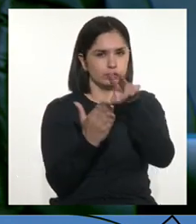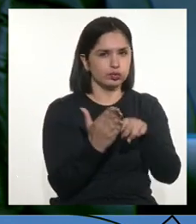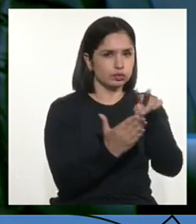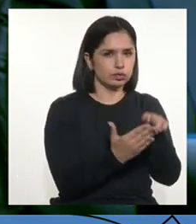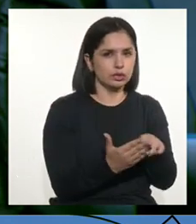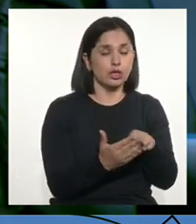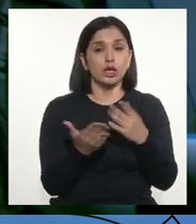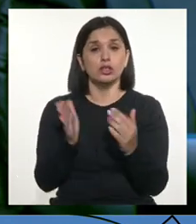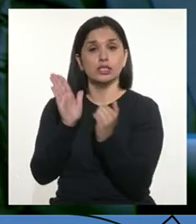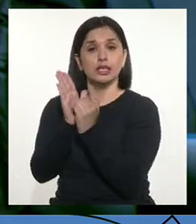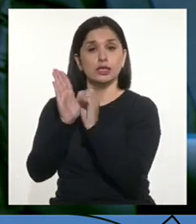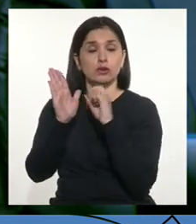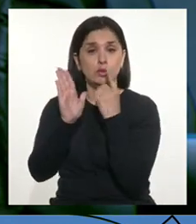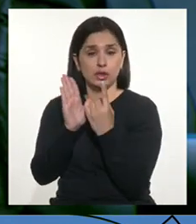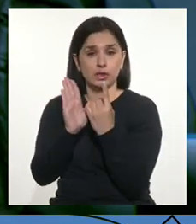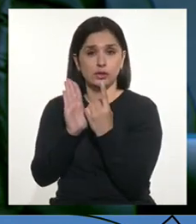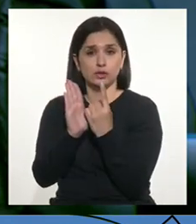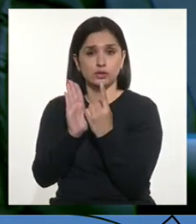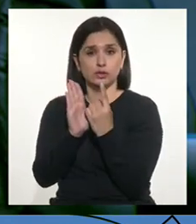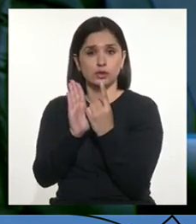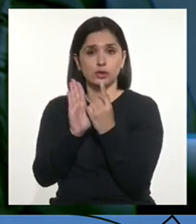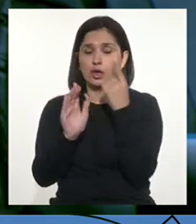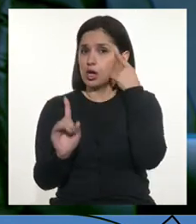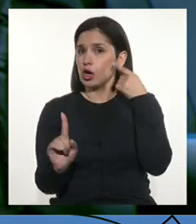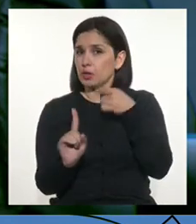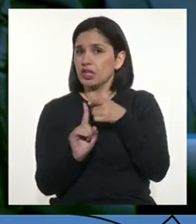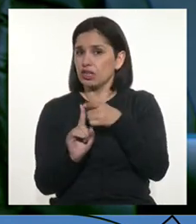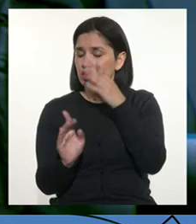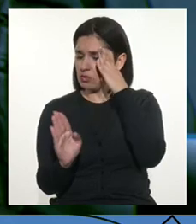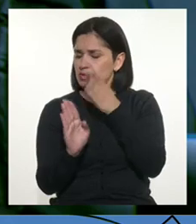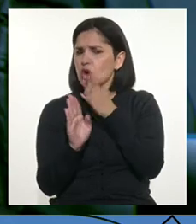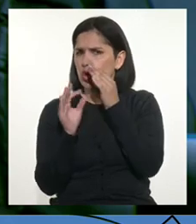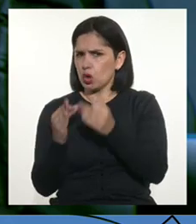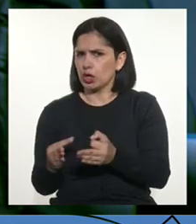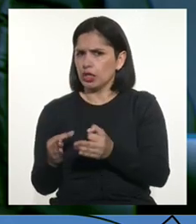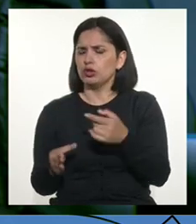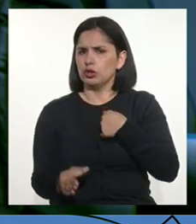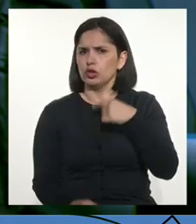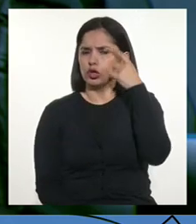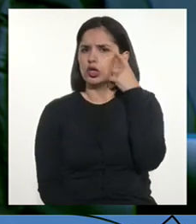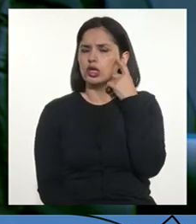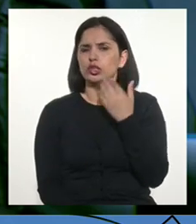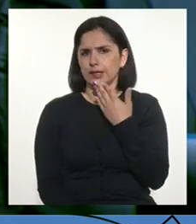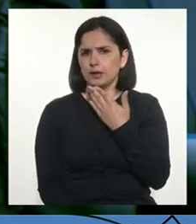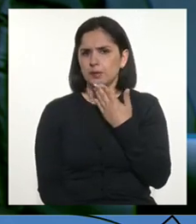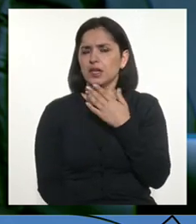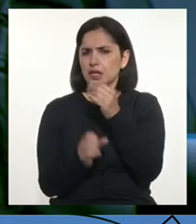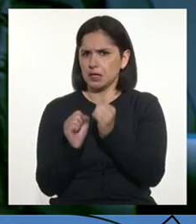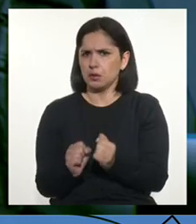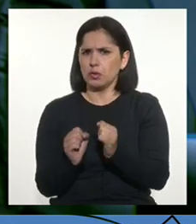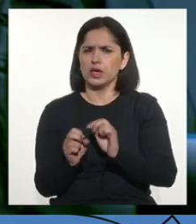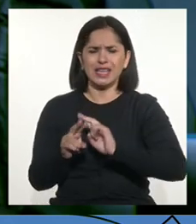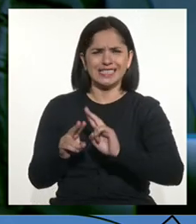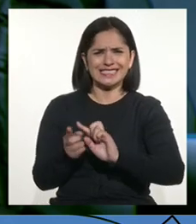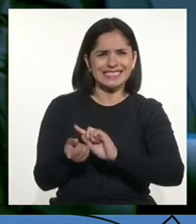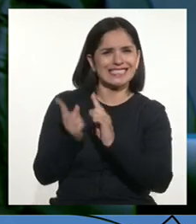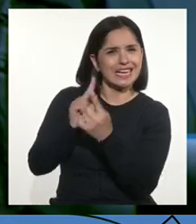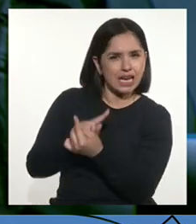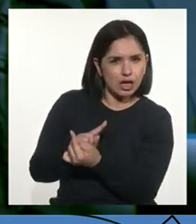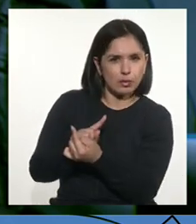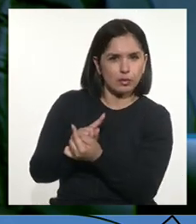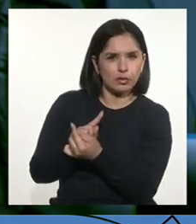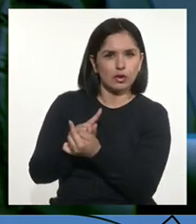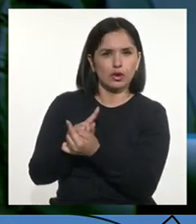tanto el artículo 1º que apunta en la dirección correcta yo también creo que puede ser formulado de otra manera